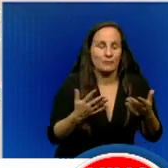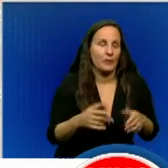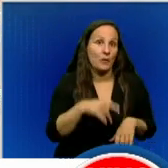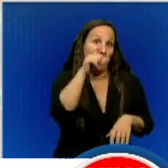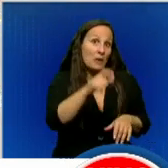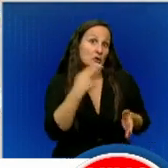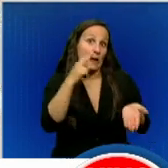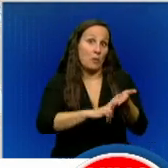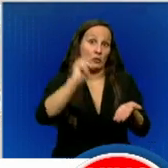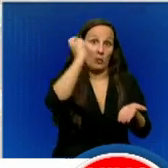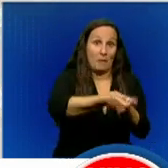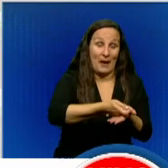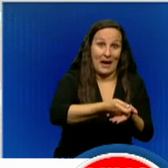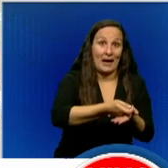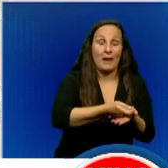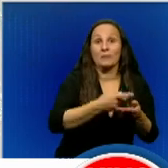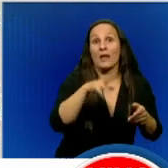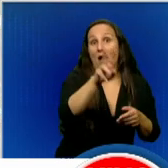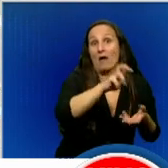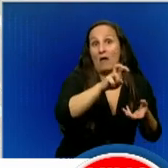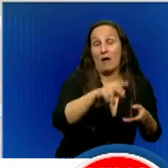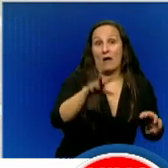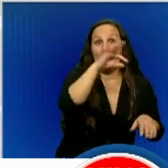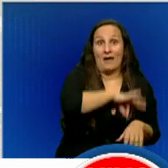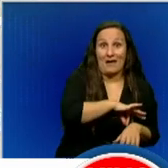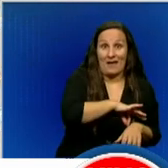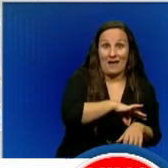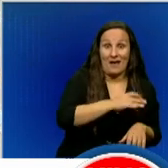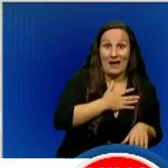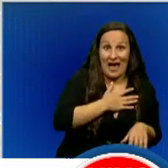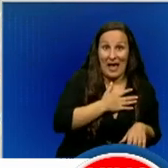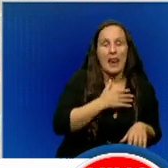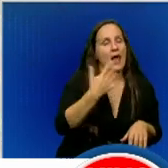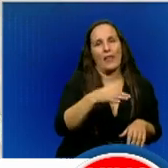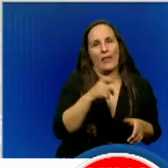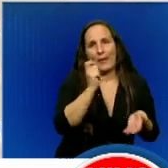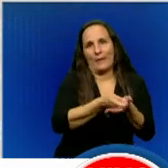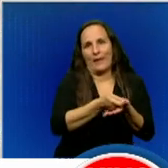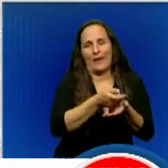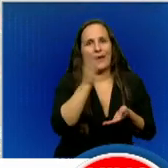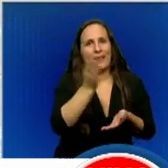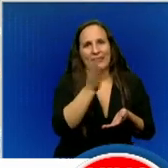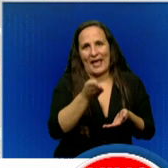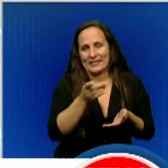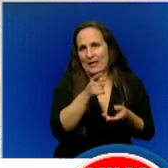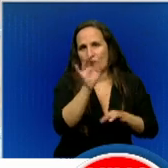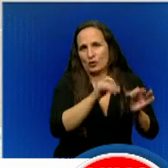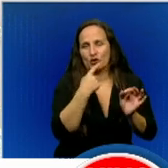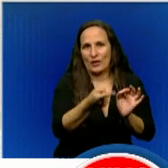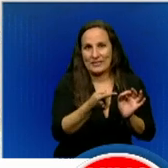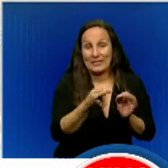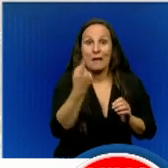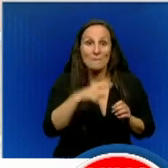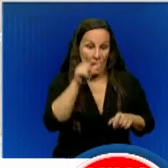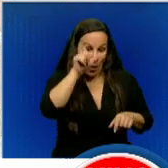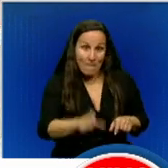obtiene rentas empresarias quedará incidido por estas tasas de las que hable el proyecto pero si el mismo